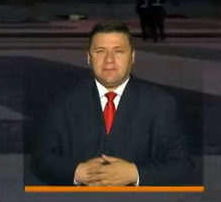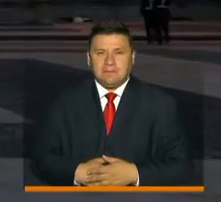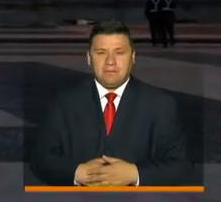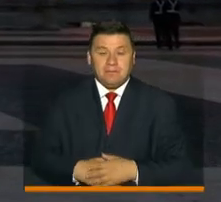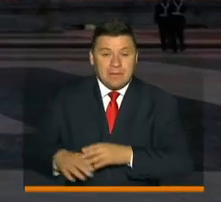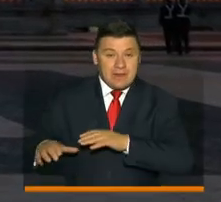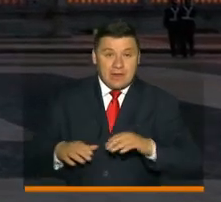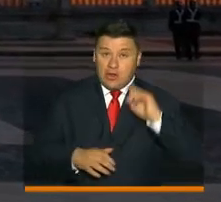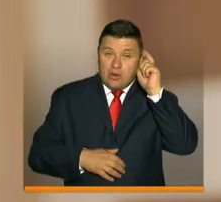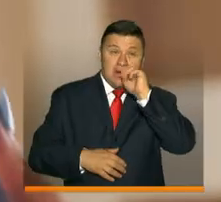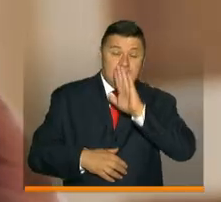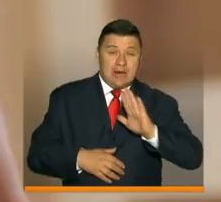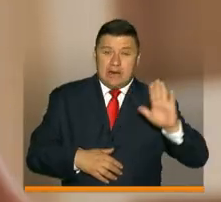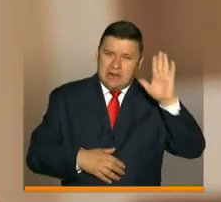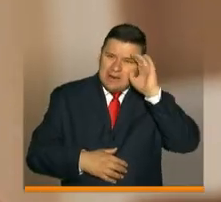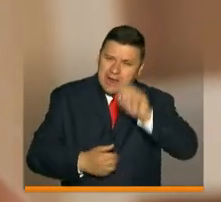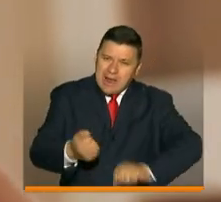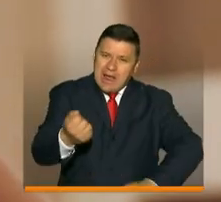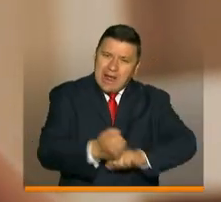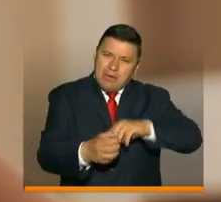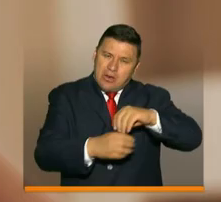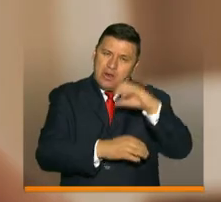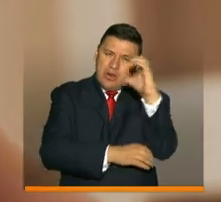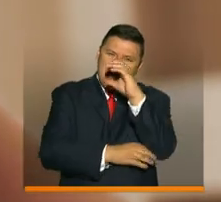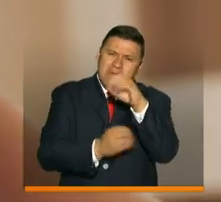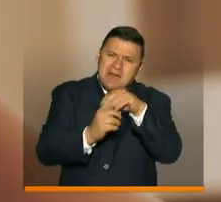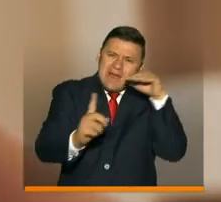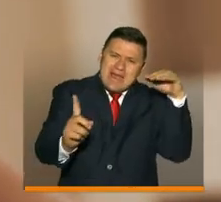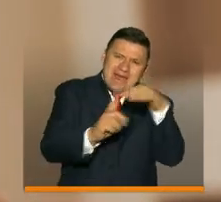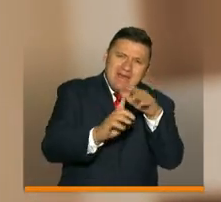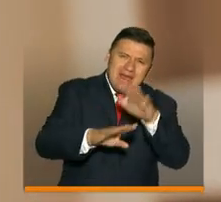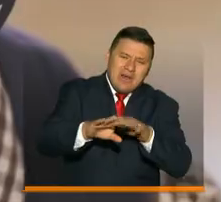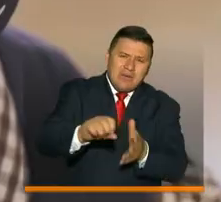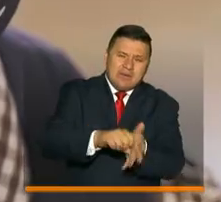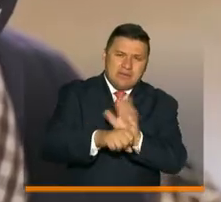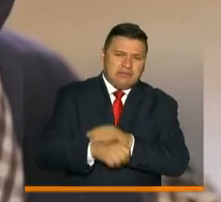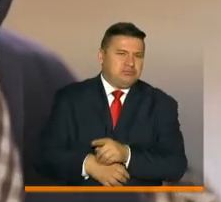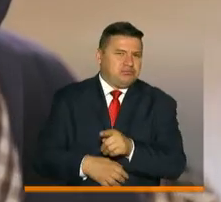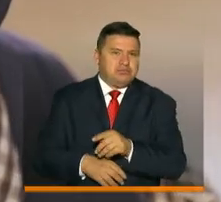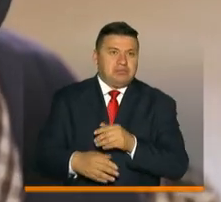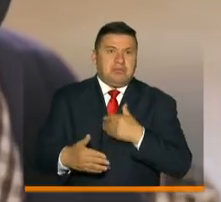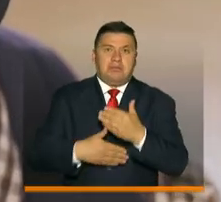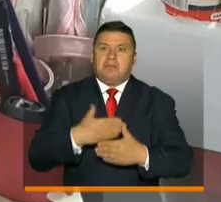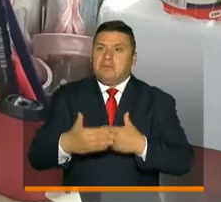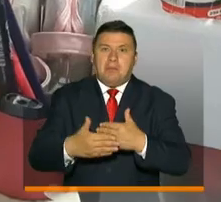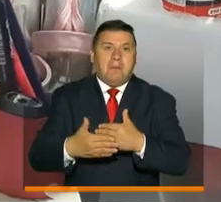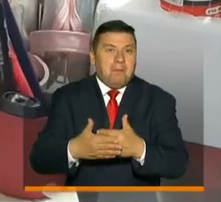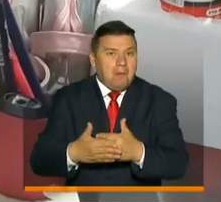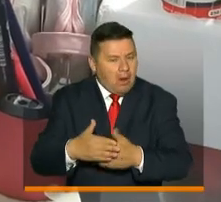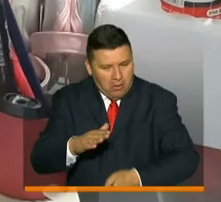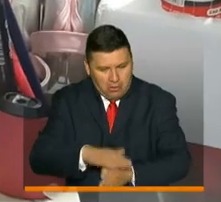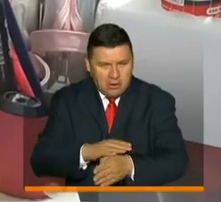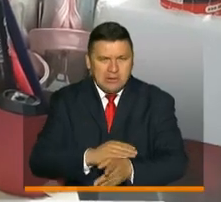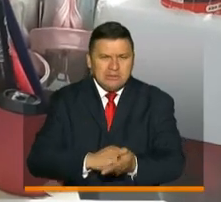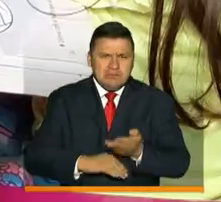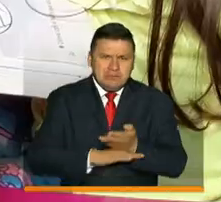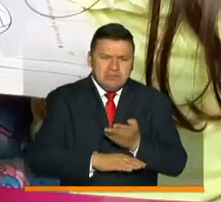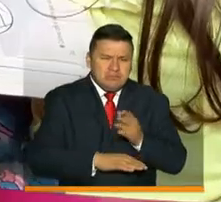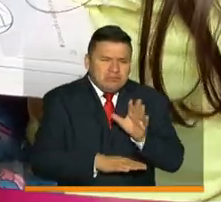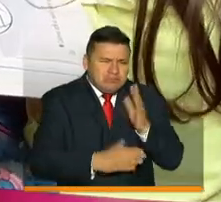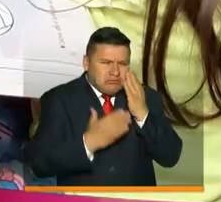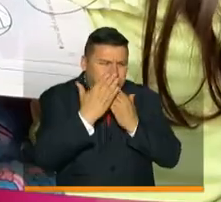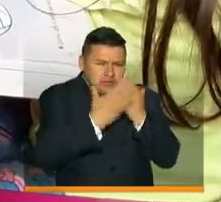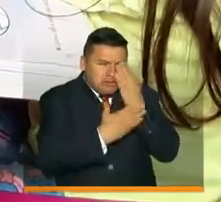Las acciones del Gobierno Nacional para apoyar a los colombianos más afectados por la pandemia no se detienen. Luego de un riguroso proceso